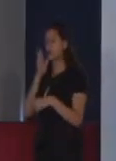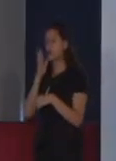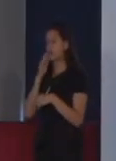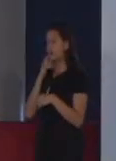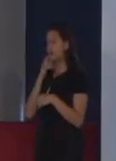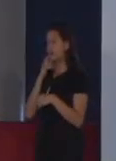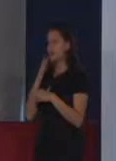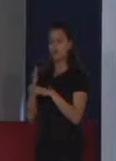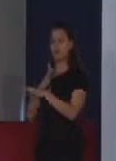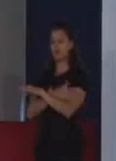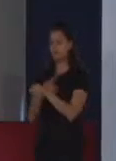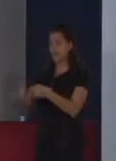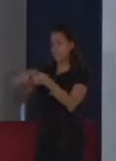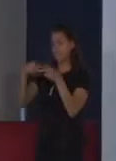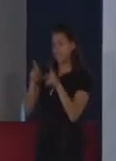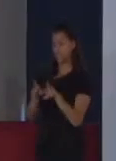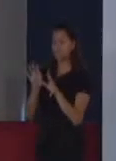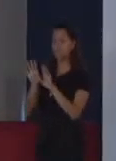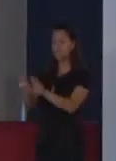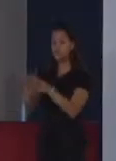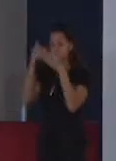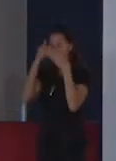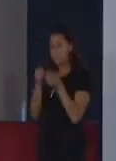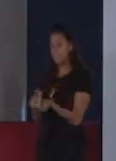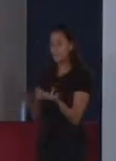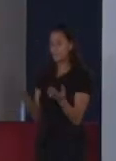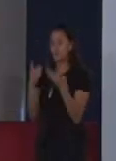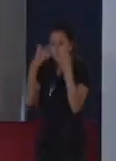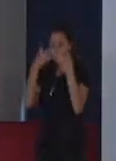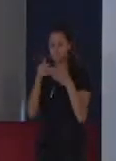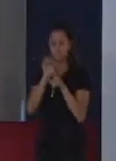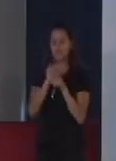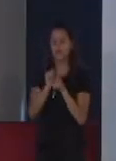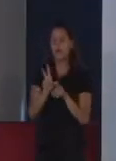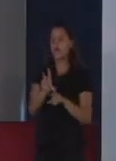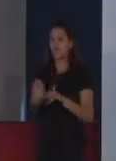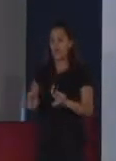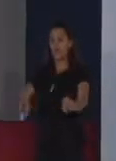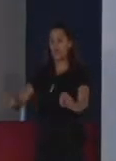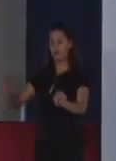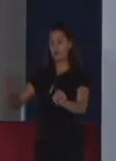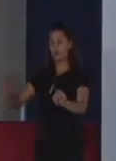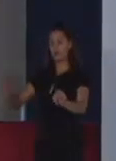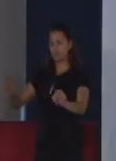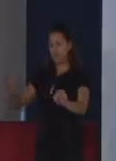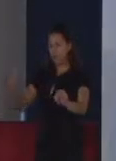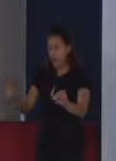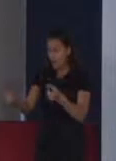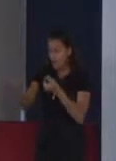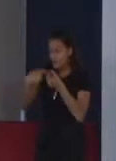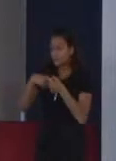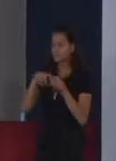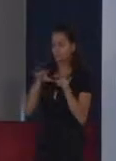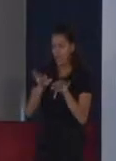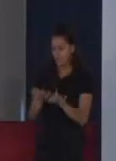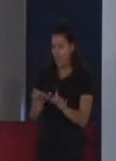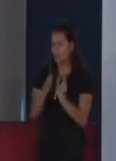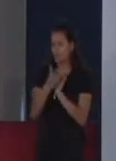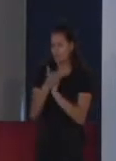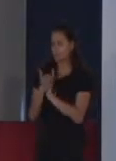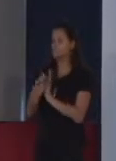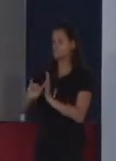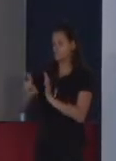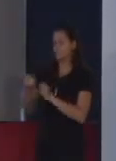con discapacidad múltiple o con discapacidad asociada. Ya tenemos en Secretaría de Educación personas con sordoceguera y